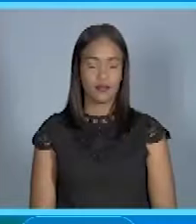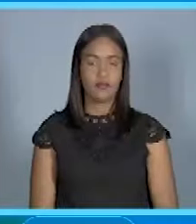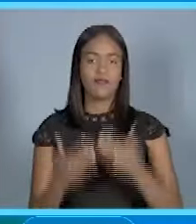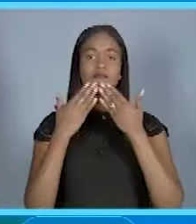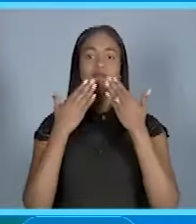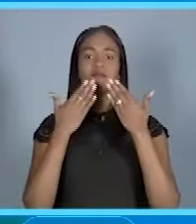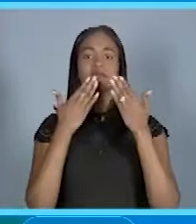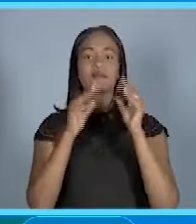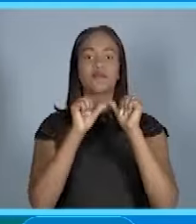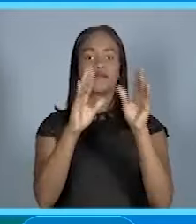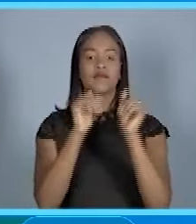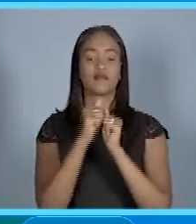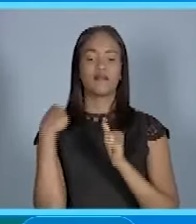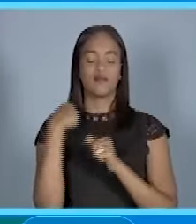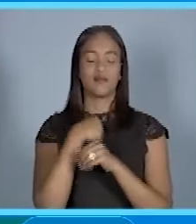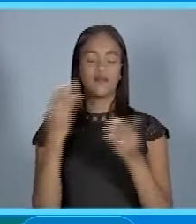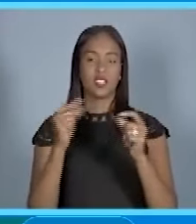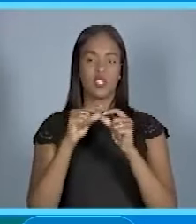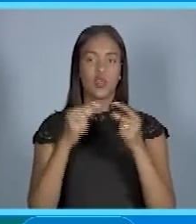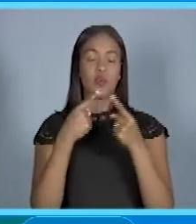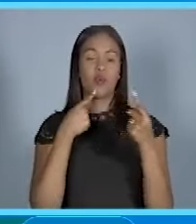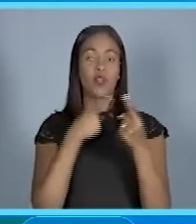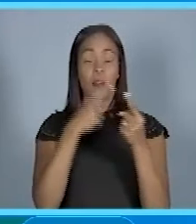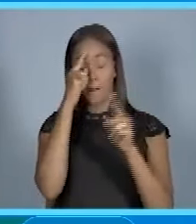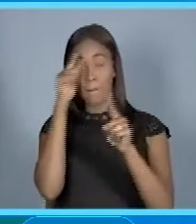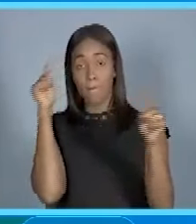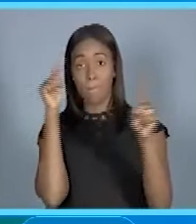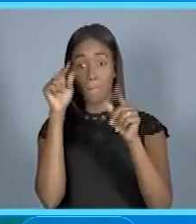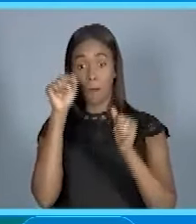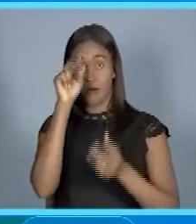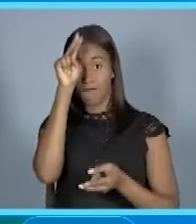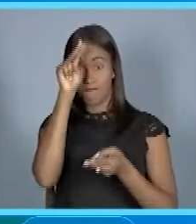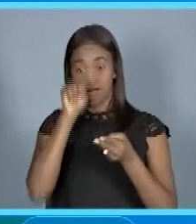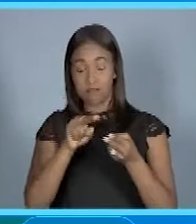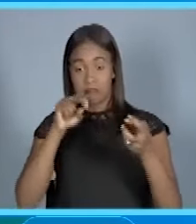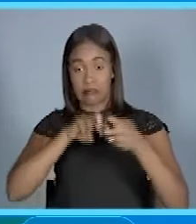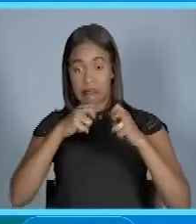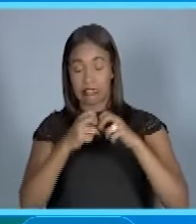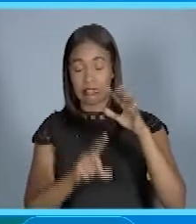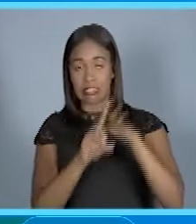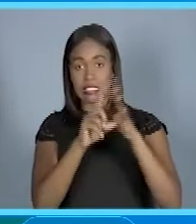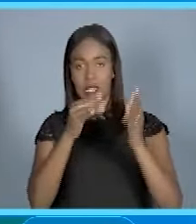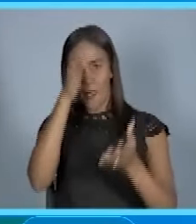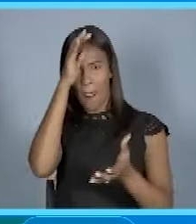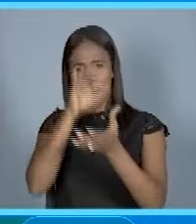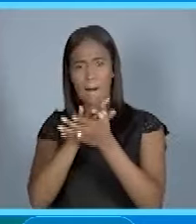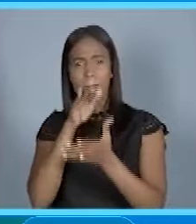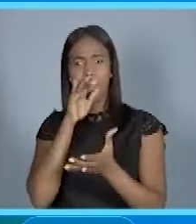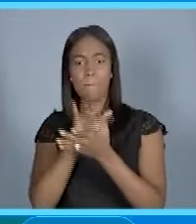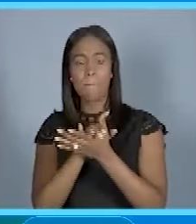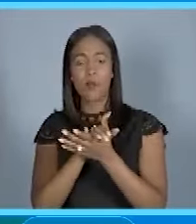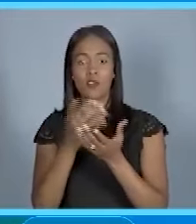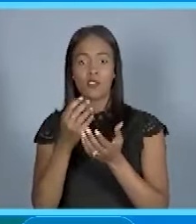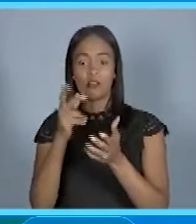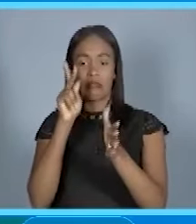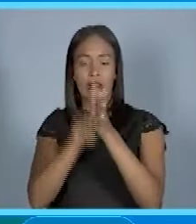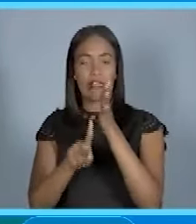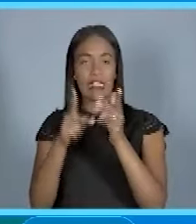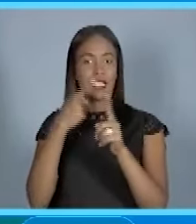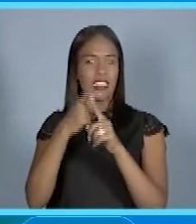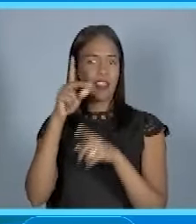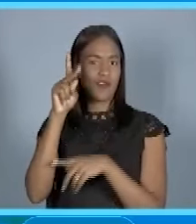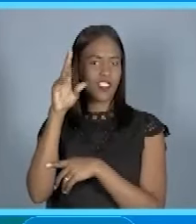Gracias por continuar con Central de Noticias. Con el fin de contrarrestar crímenes como el de la pareja de esposos de La Guayiga en Pedro Brán,